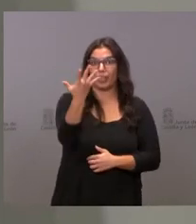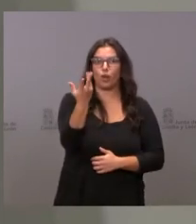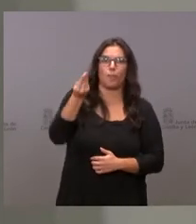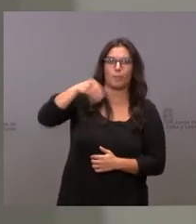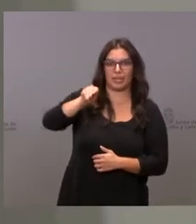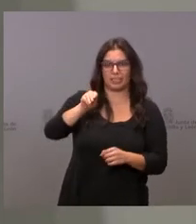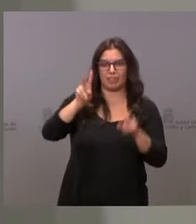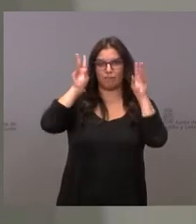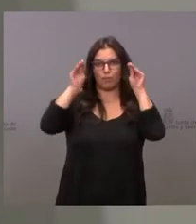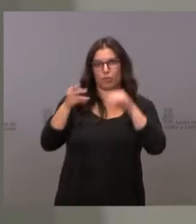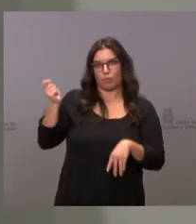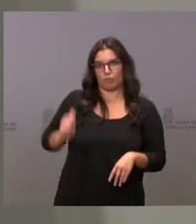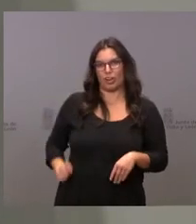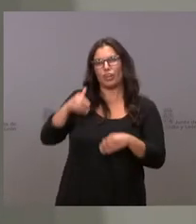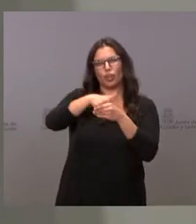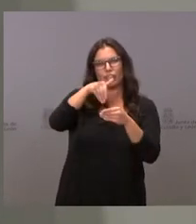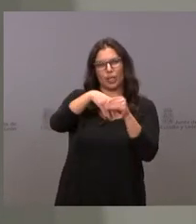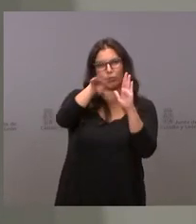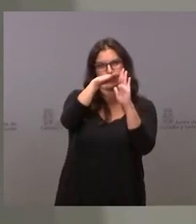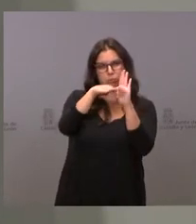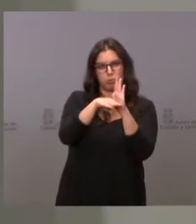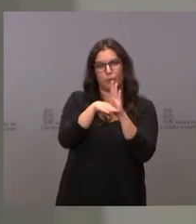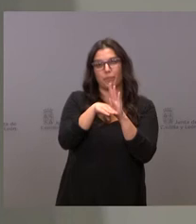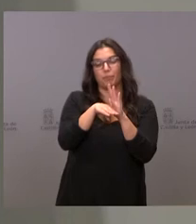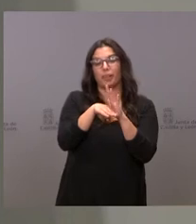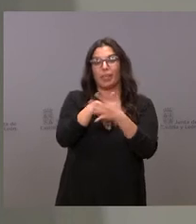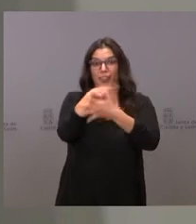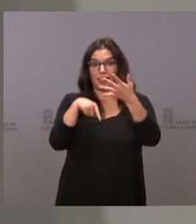Son currículum centrados, 4 de ellos